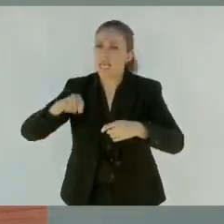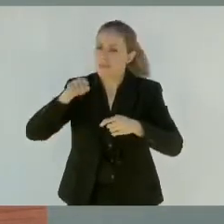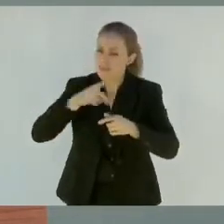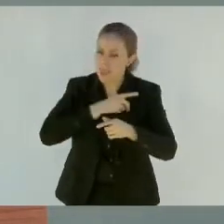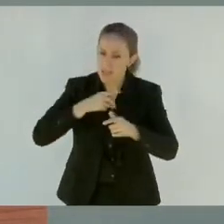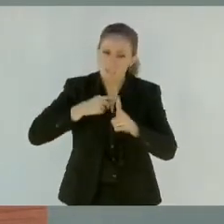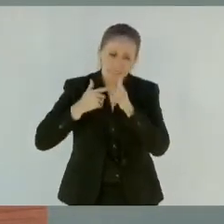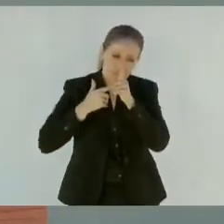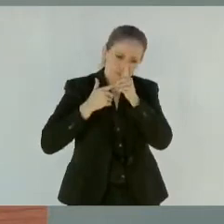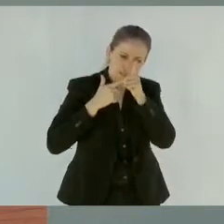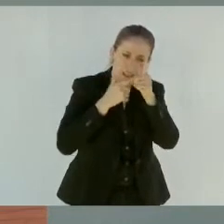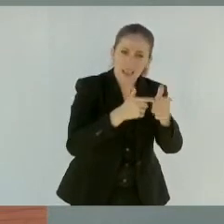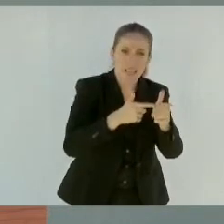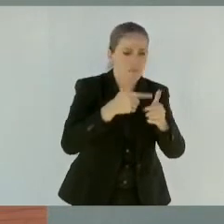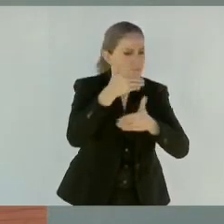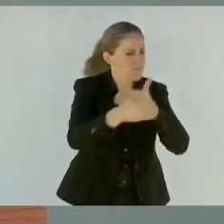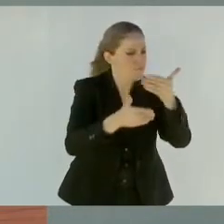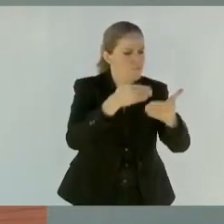convirtió en un derecho.